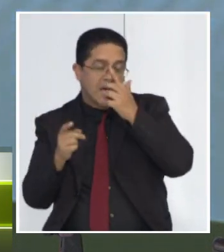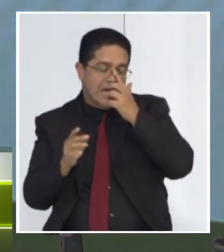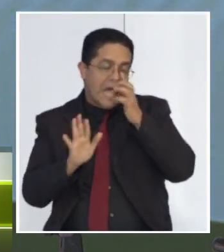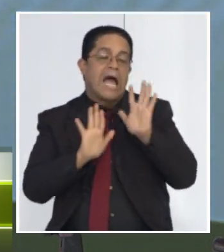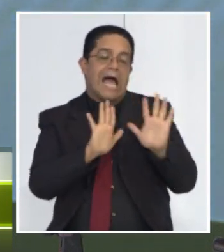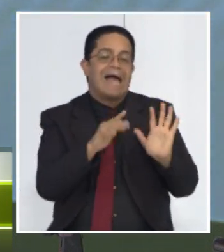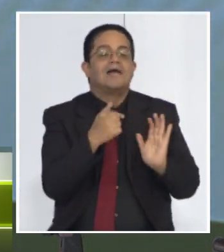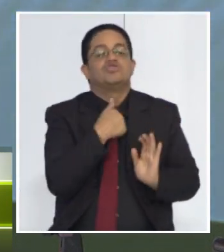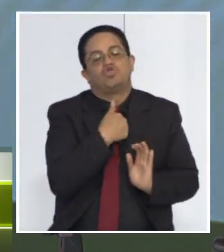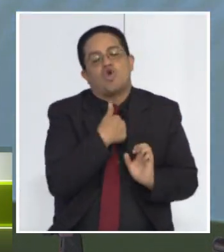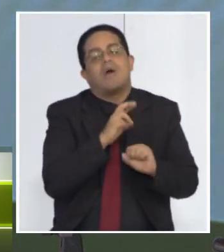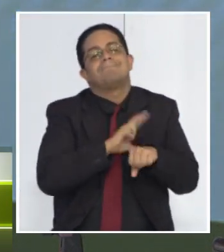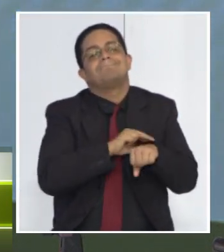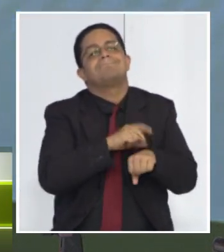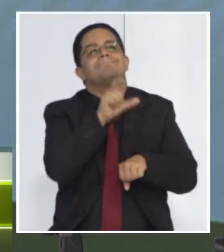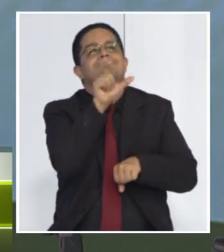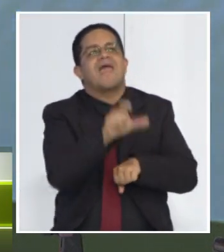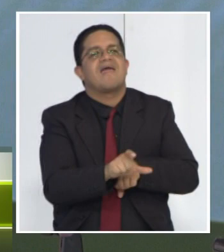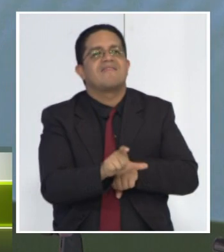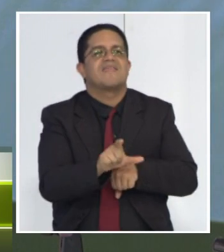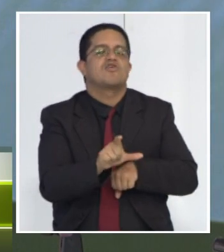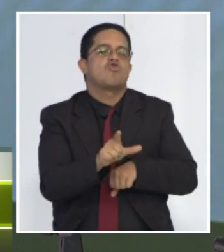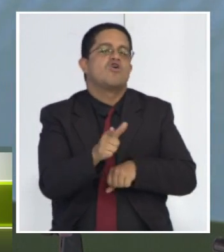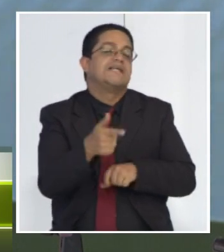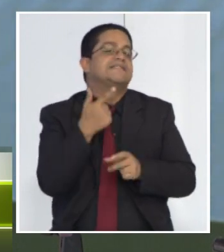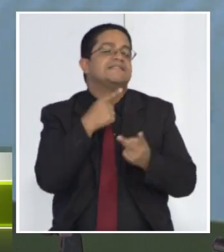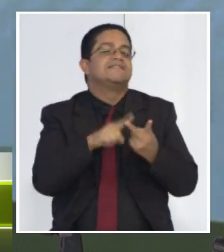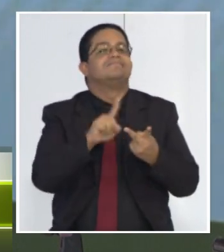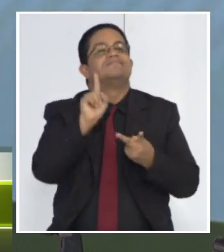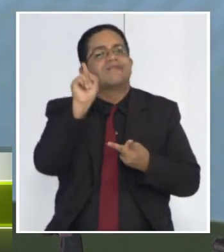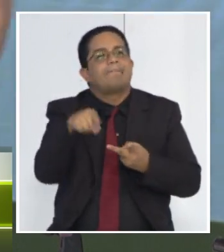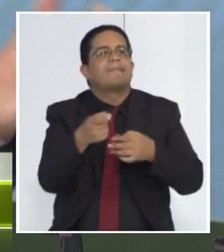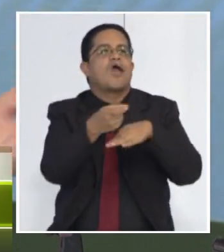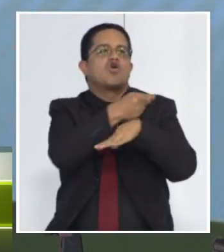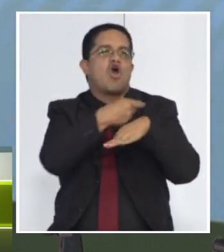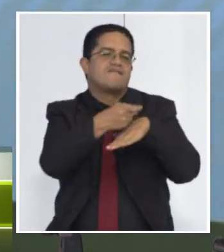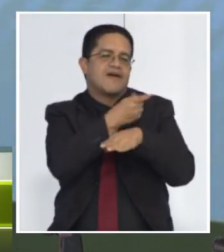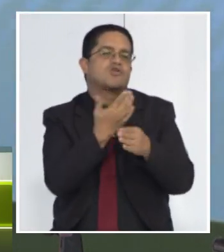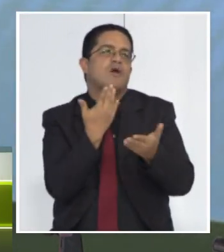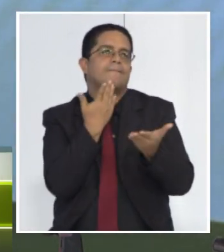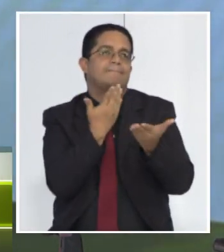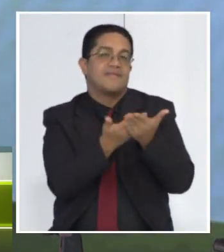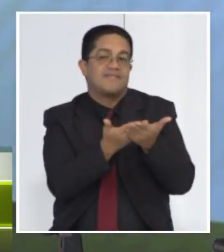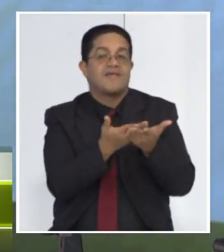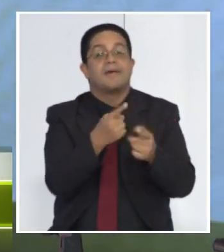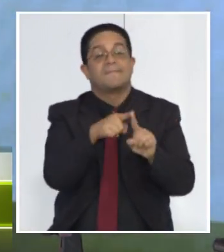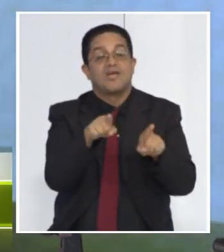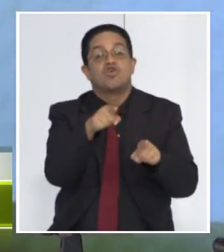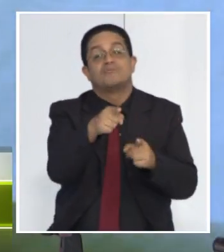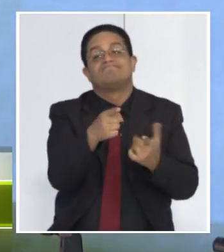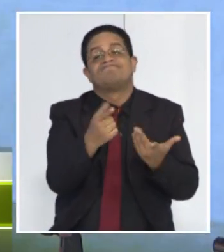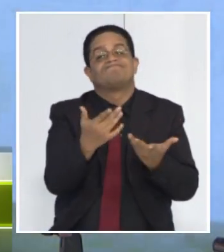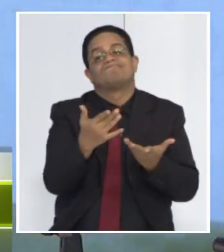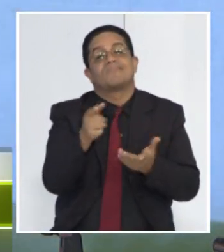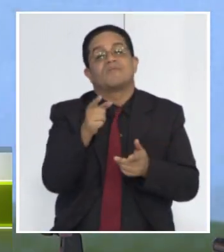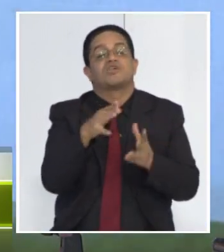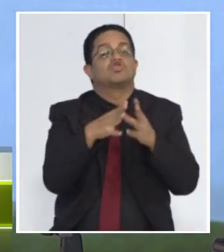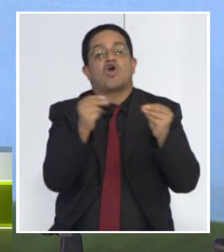además he estado en el Parlamento Nacional, en que realmente todo esto sea accesible a toda la población en